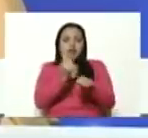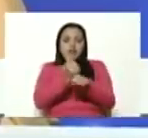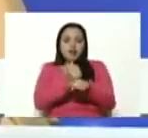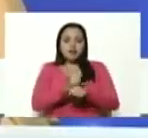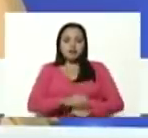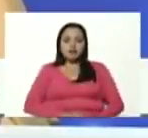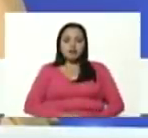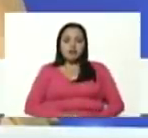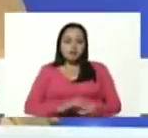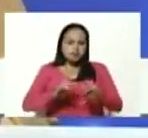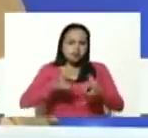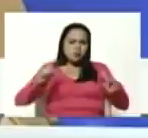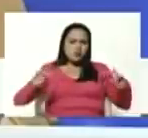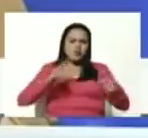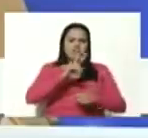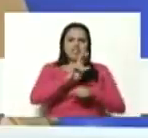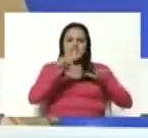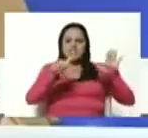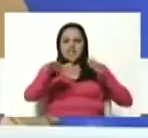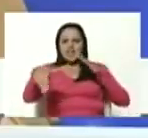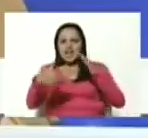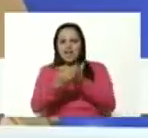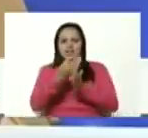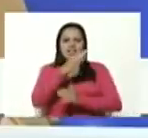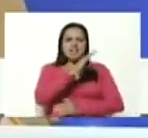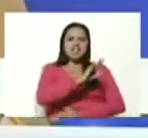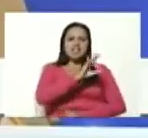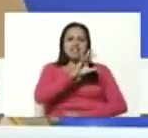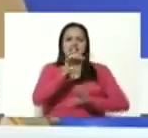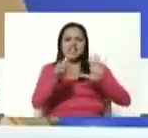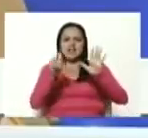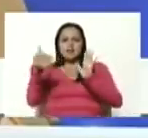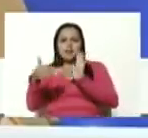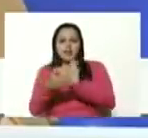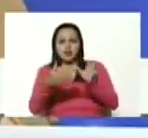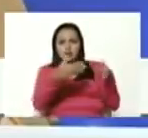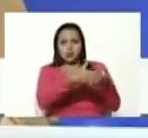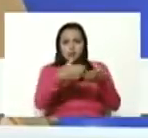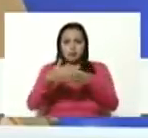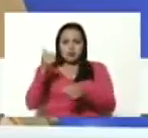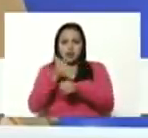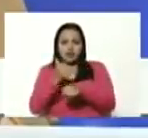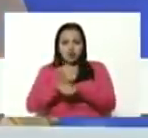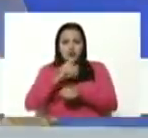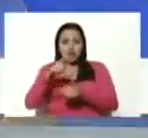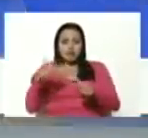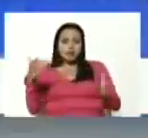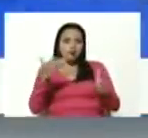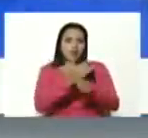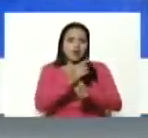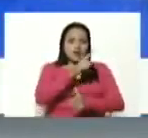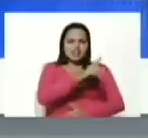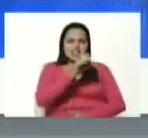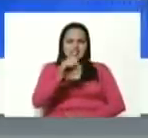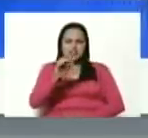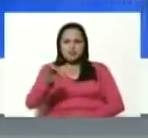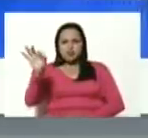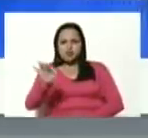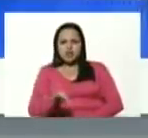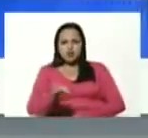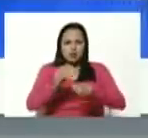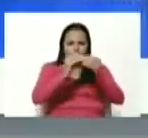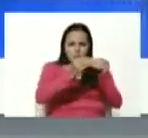de 26.000 a 36.000 brigadas. No solo lograr el 100% de la cartografía